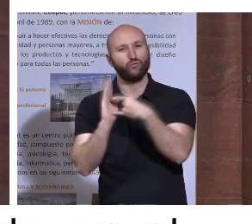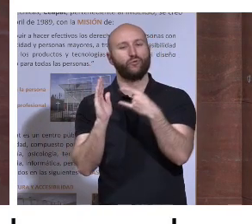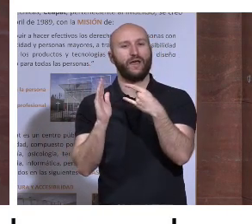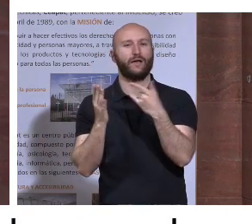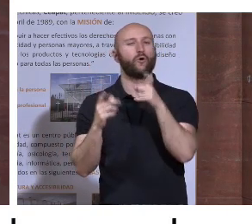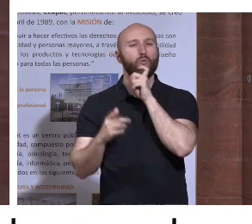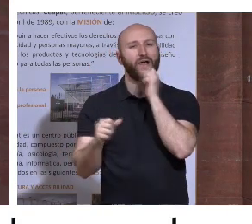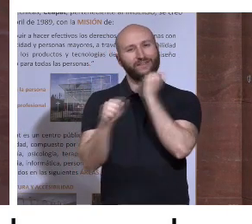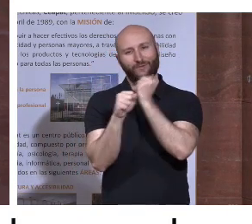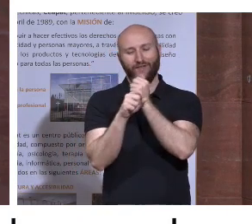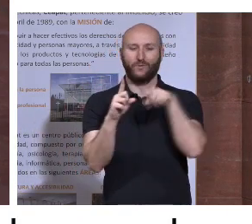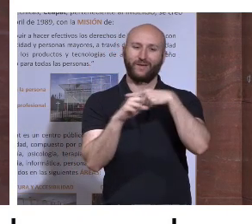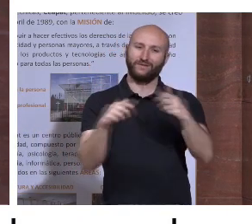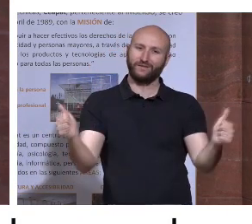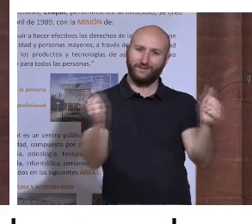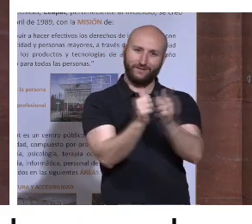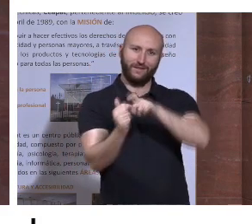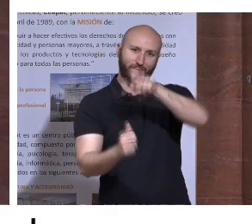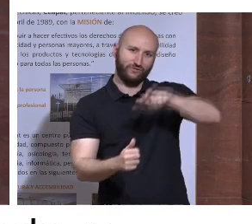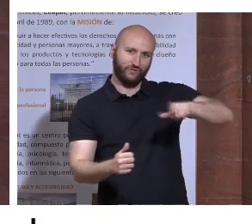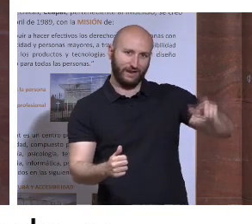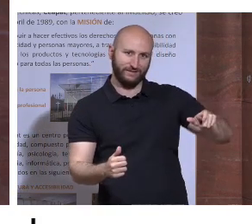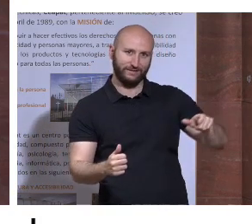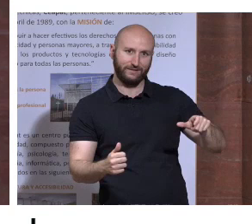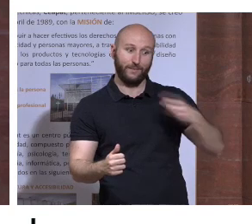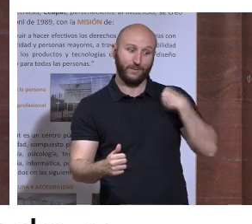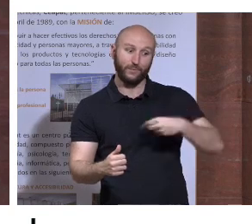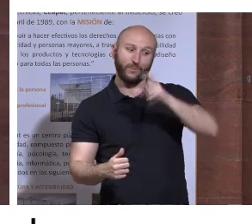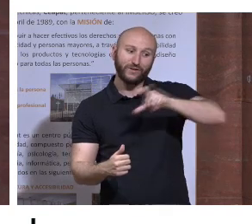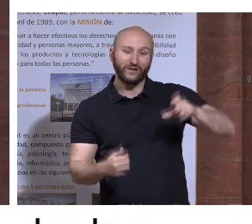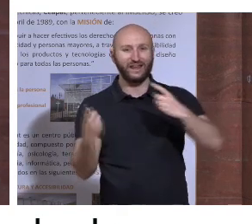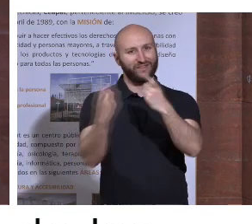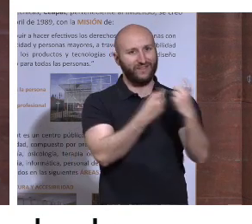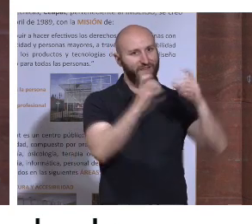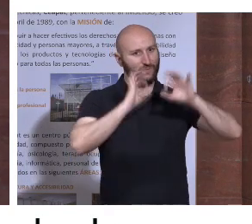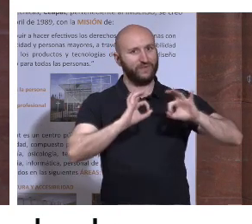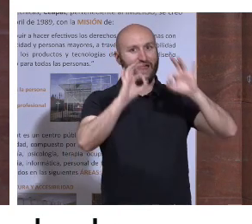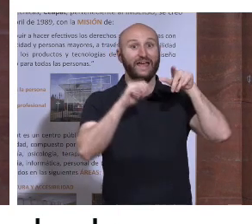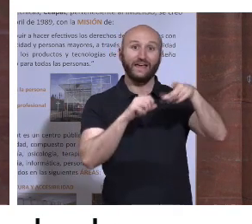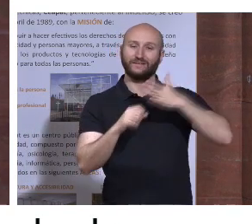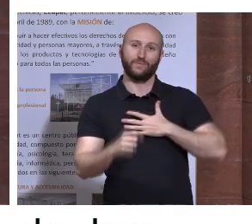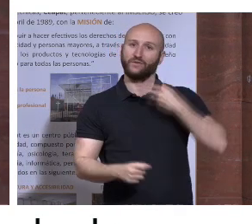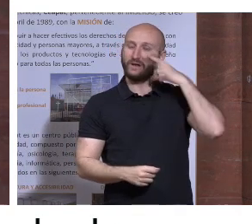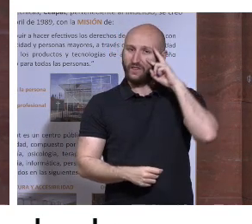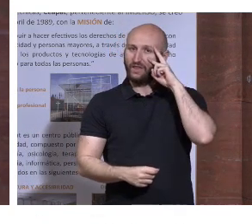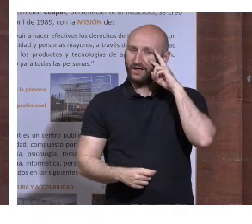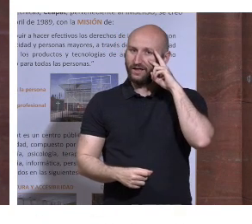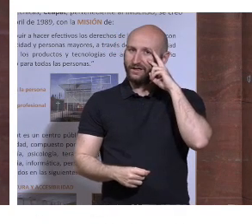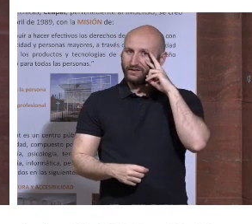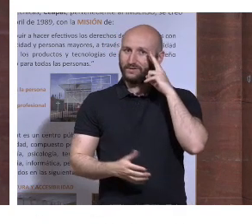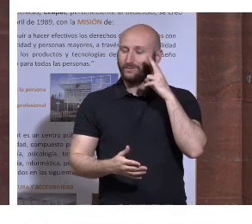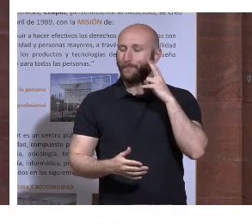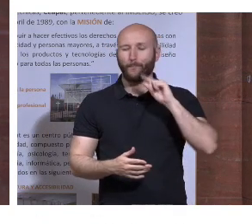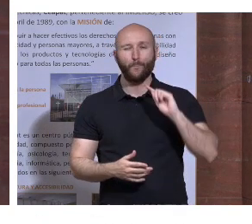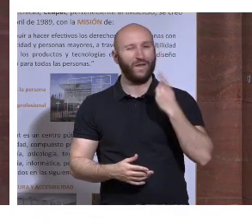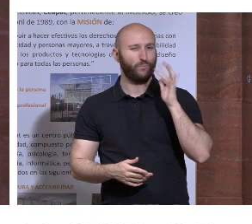y estando al lado de las personas con otras necesidades, y esa es mi experiencia más